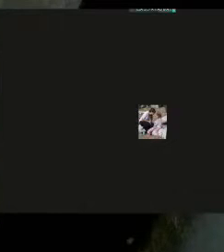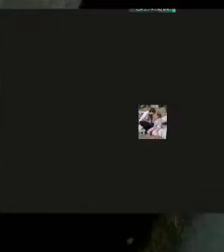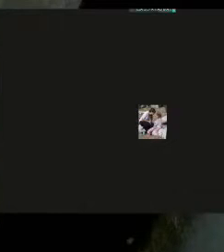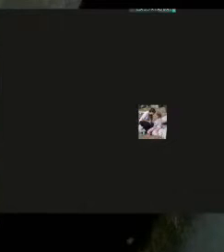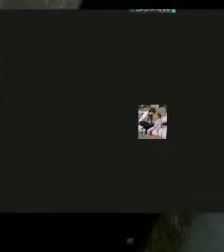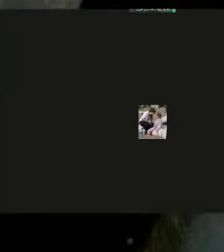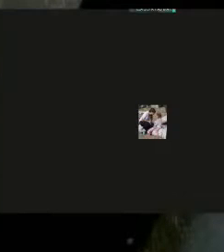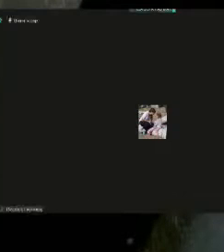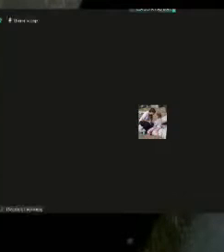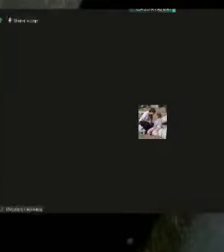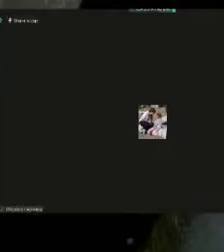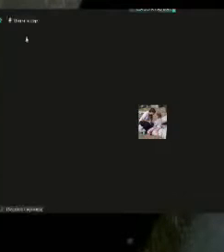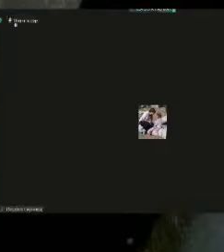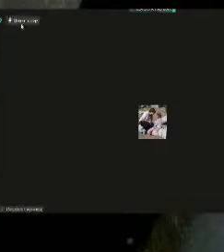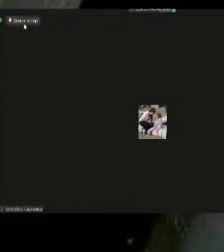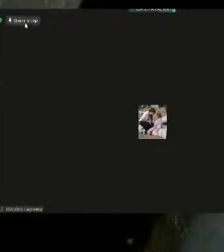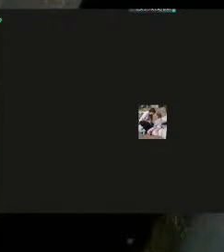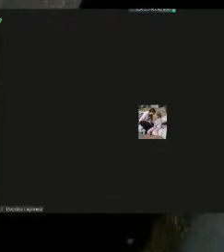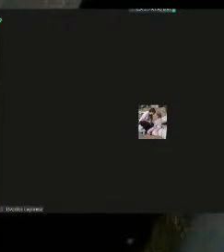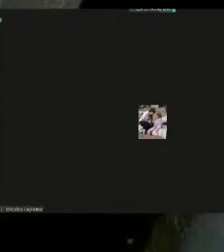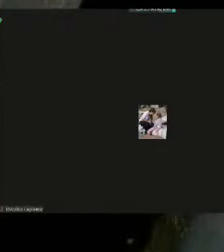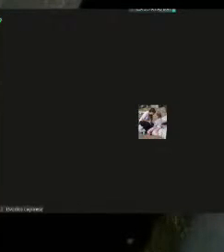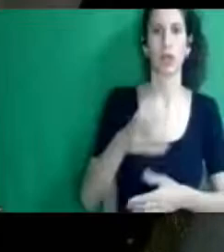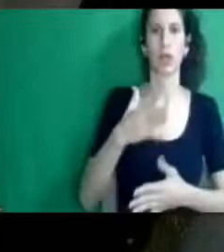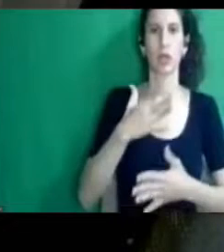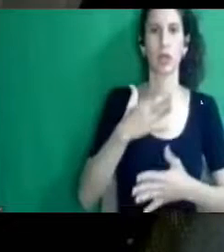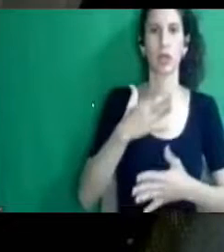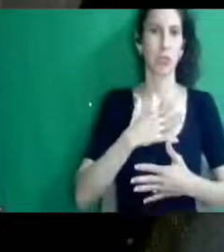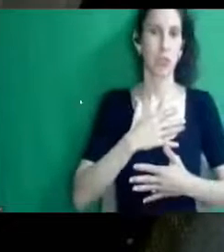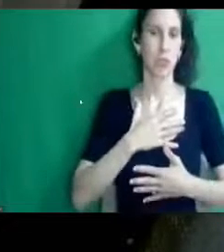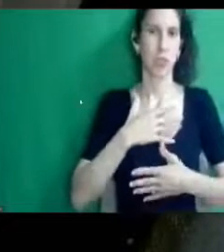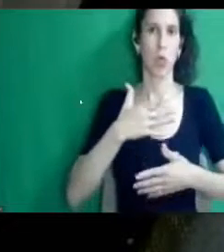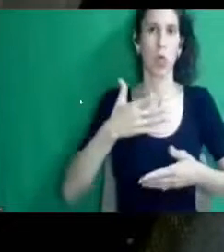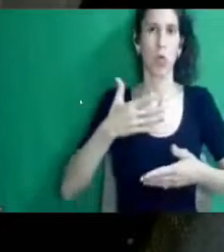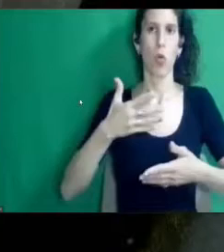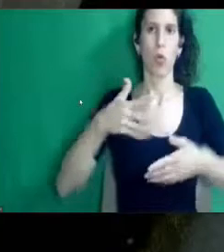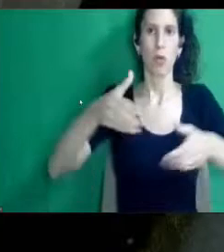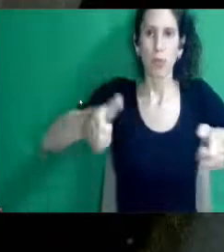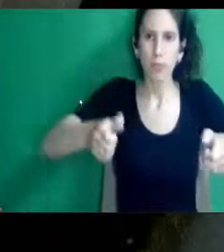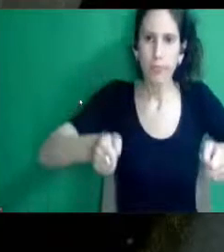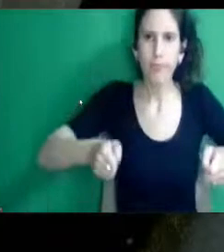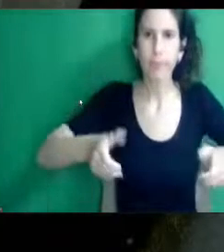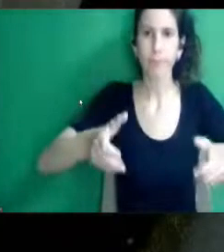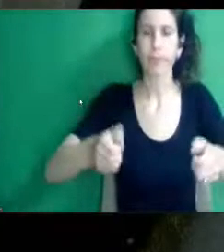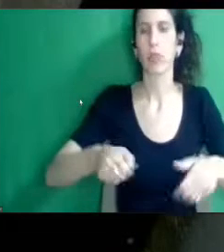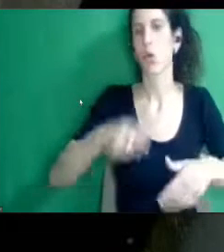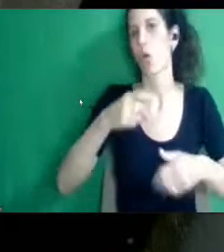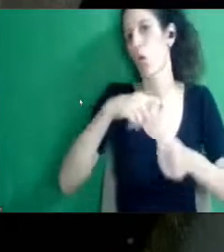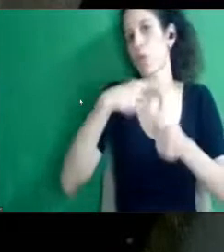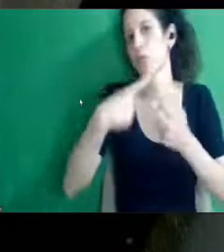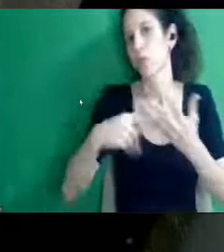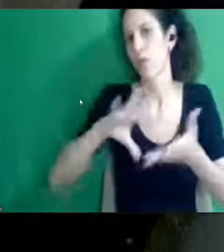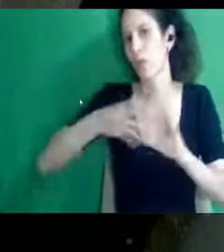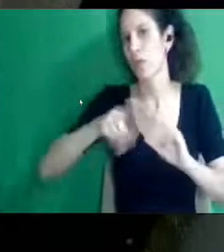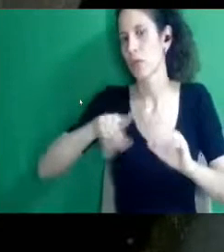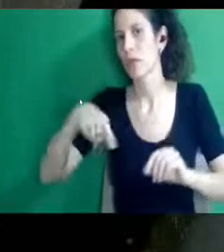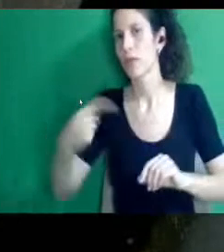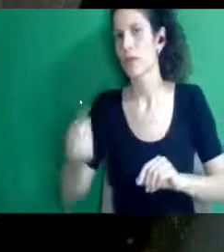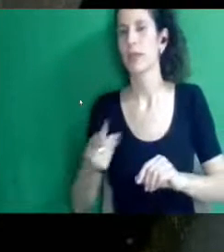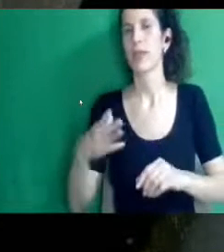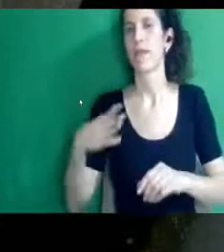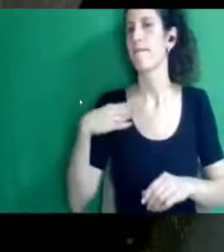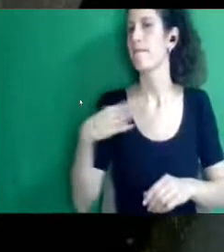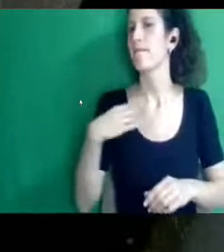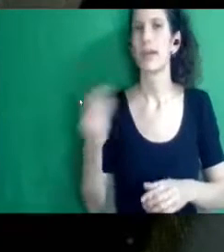con alguna disminución de la movilidad por distintos motivos, que en el espacio urbano falta